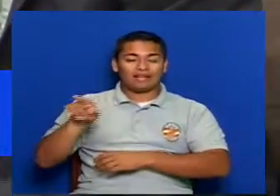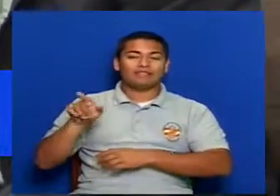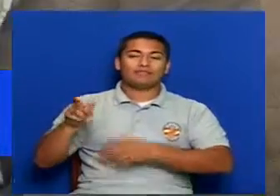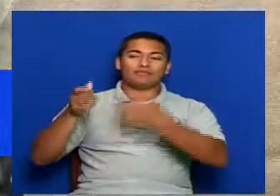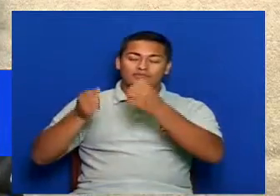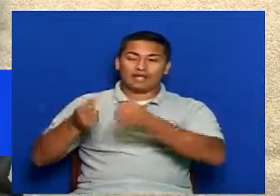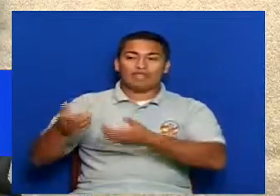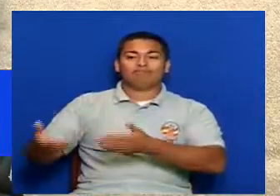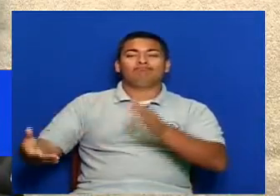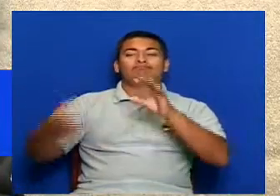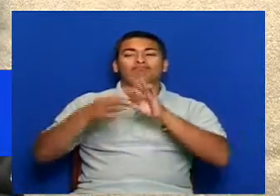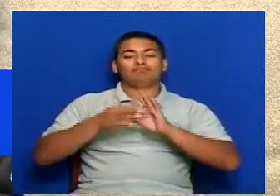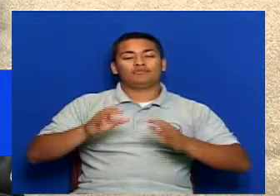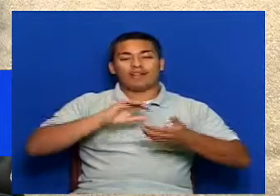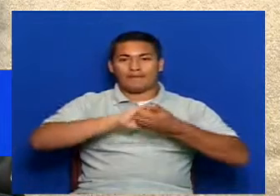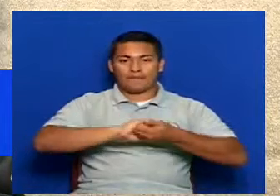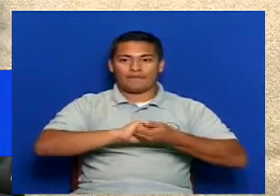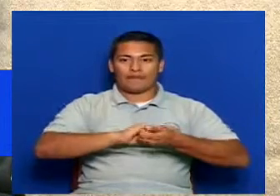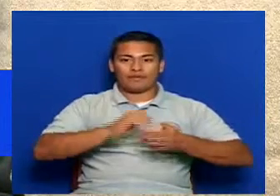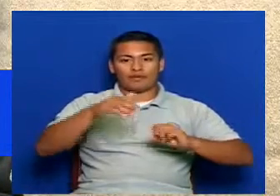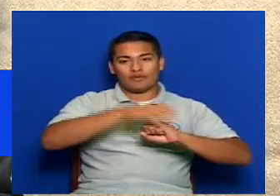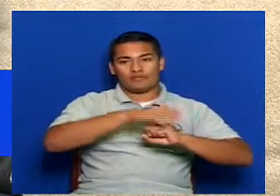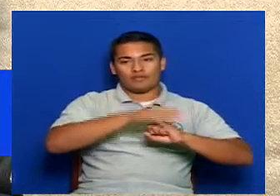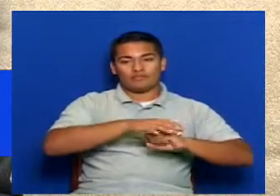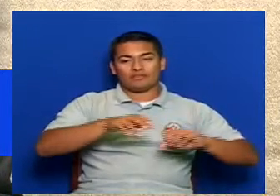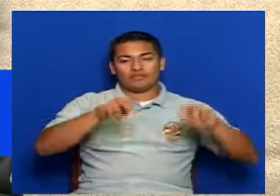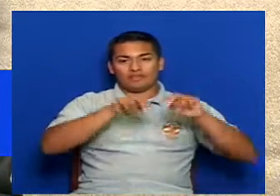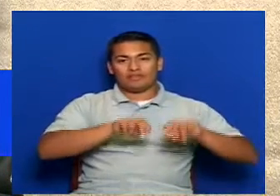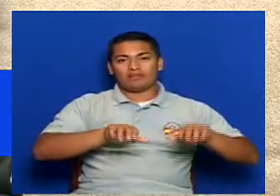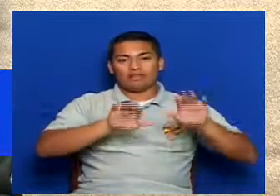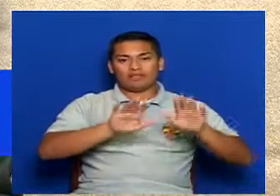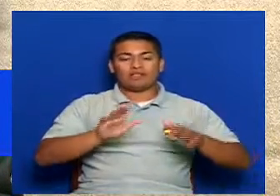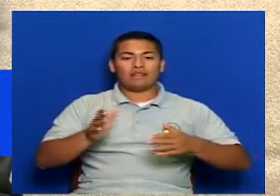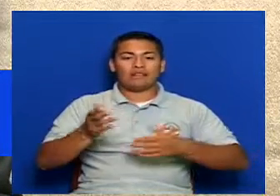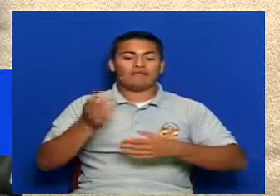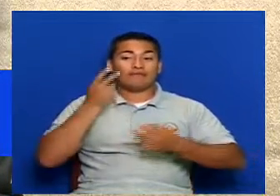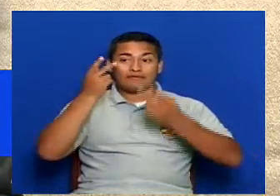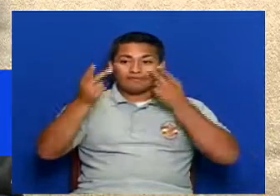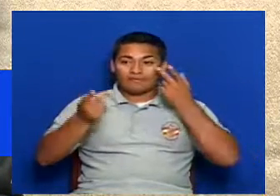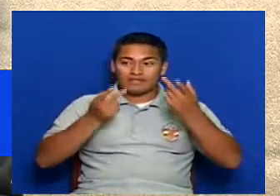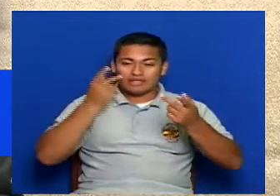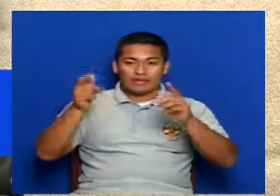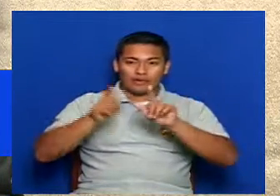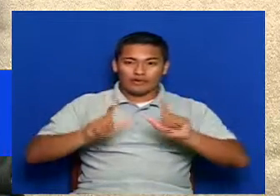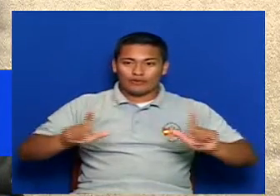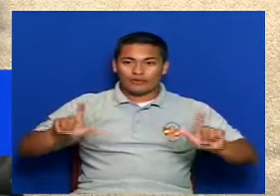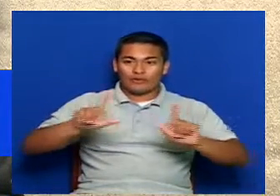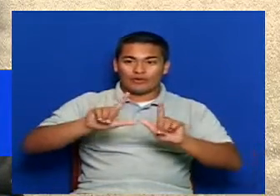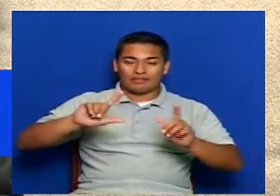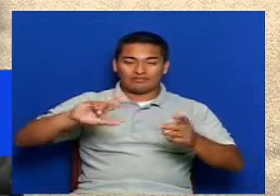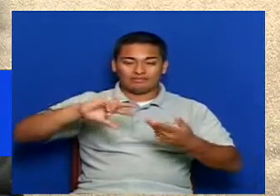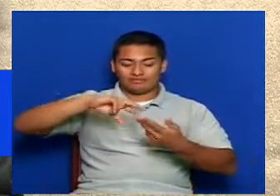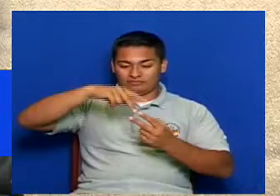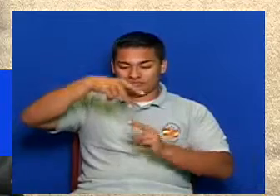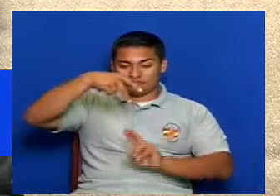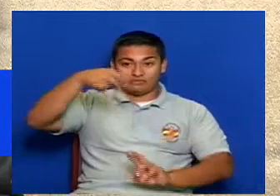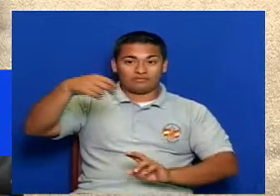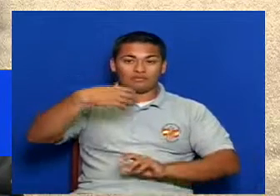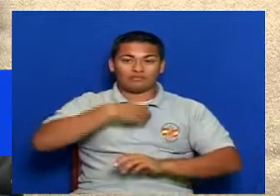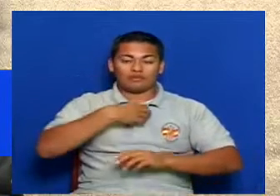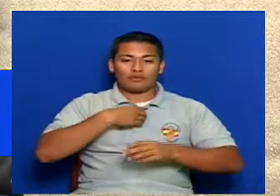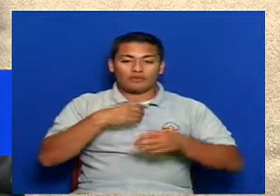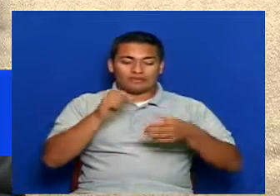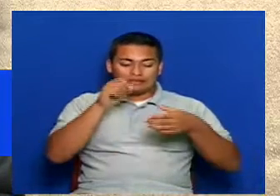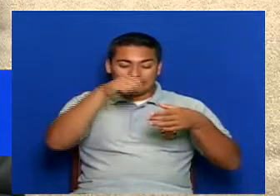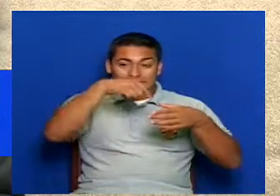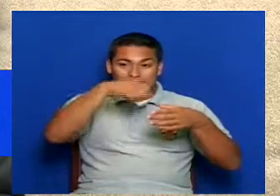y él con nosotros con una comisión del medio ambiente visitamos in situ el centro genético de mejoramiento genético de semillas de